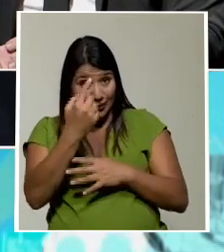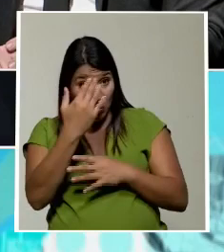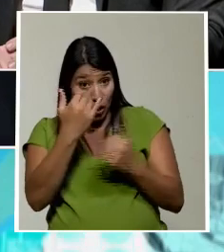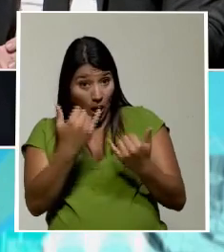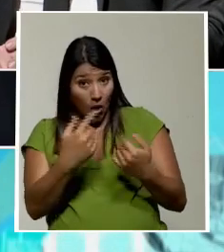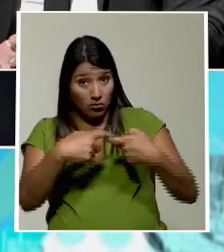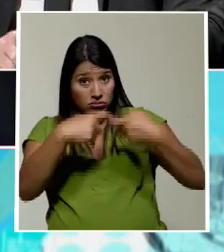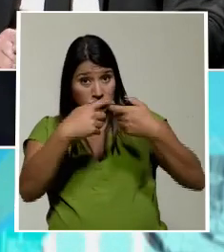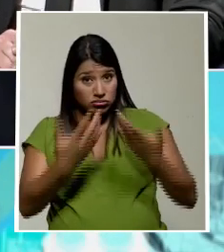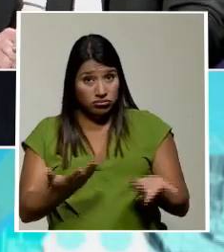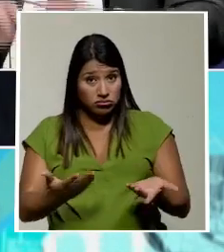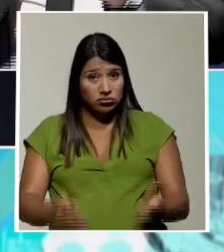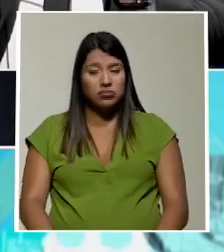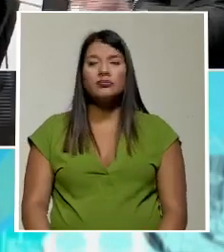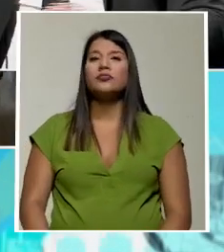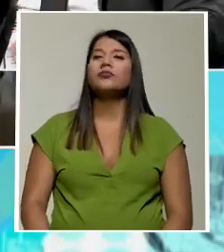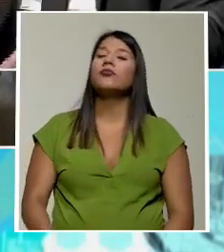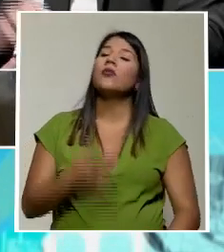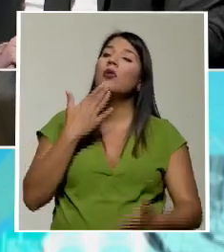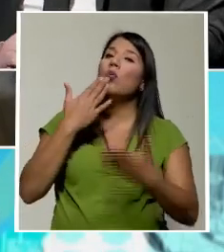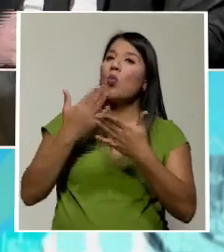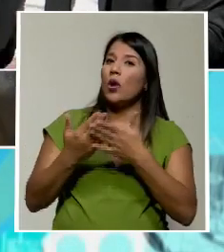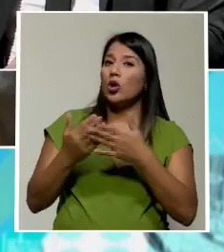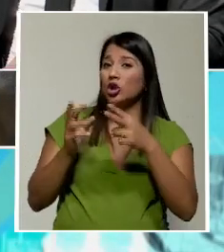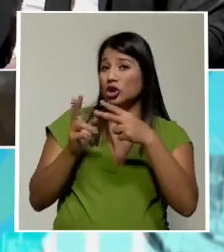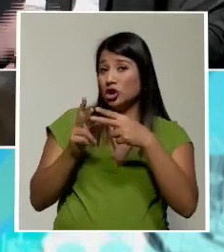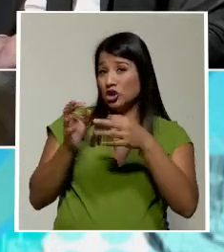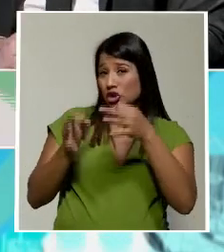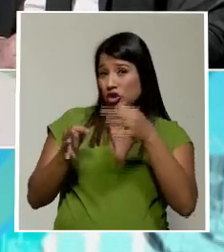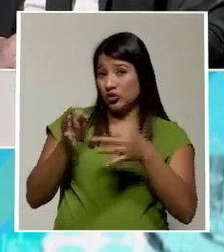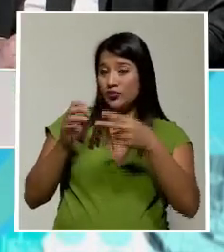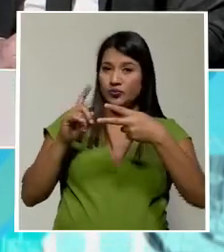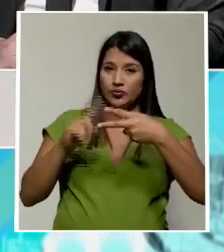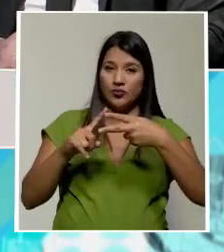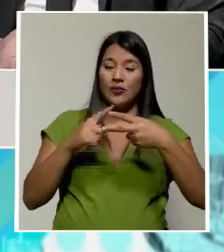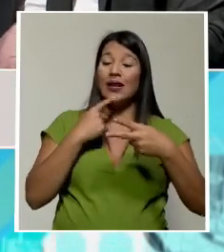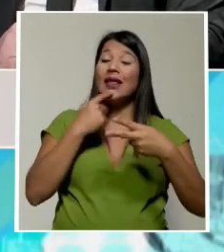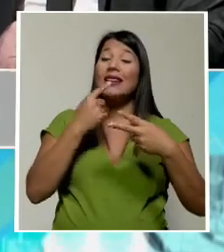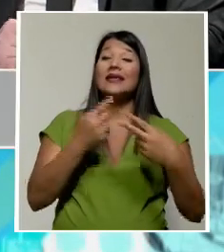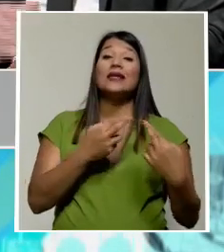congelados. Pues el argumento son dos. El traslado de competencias